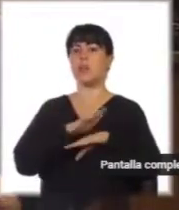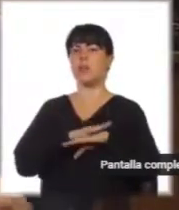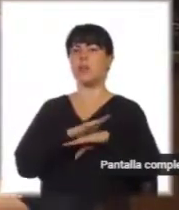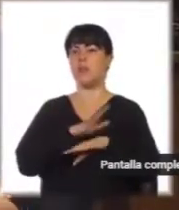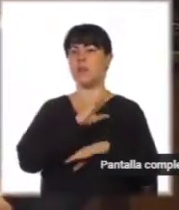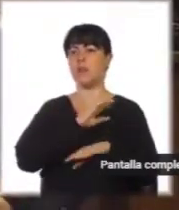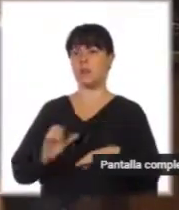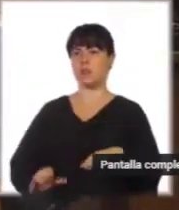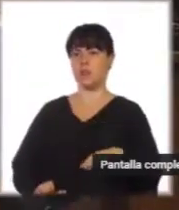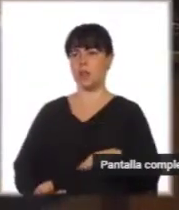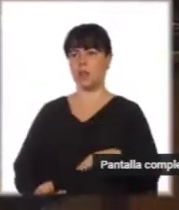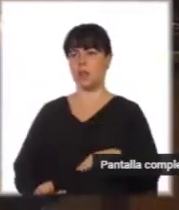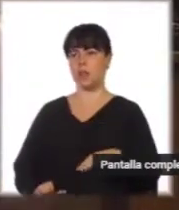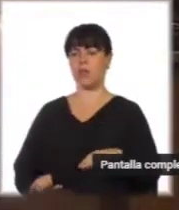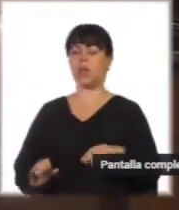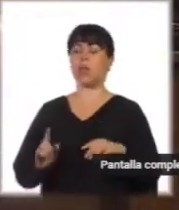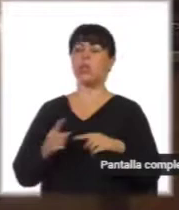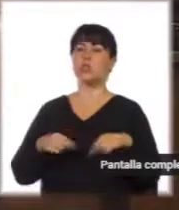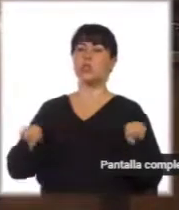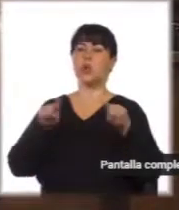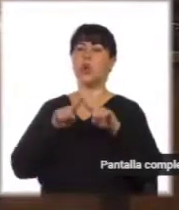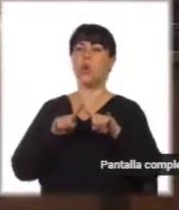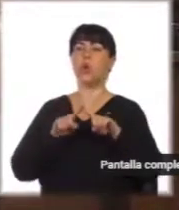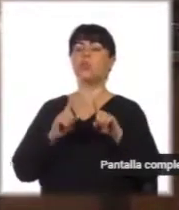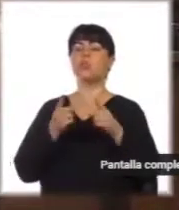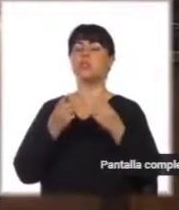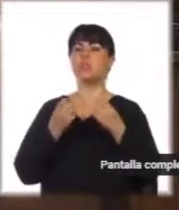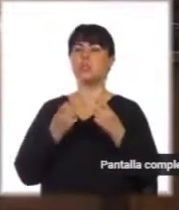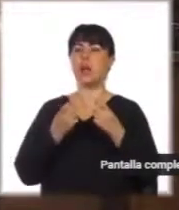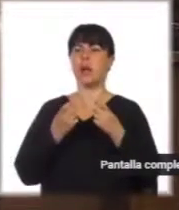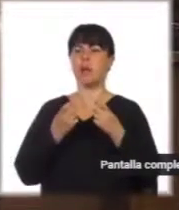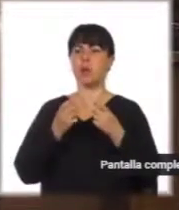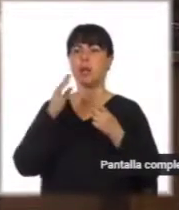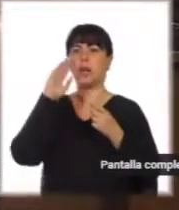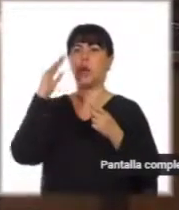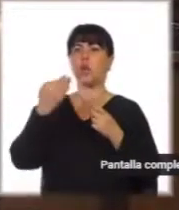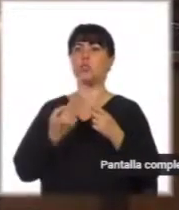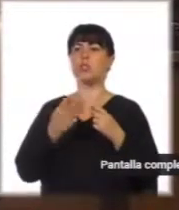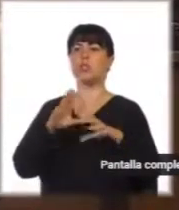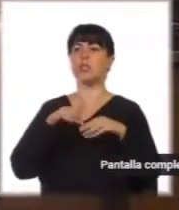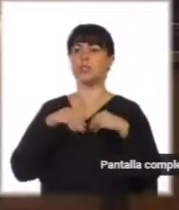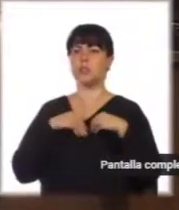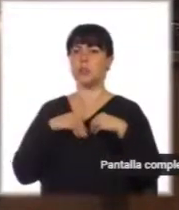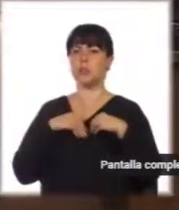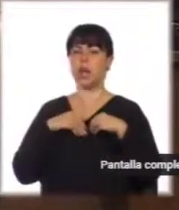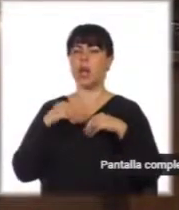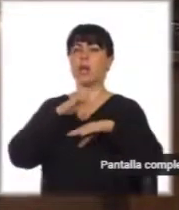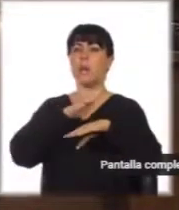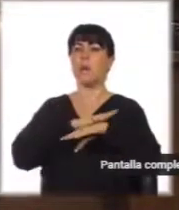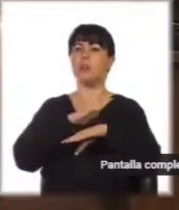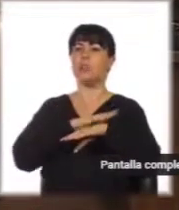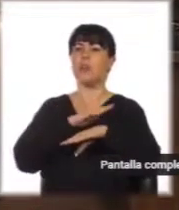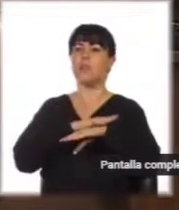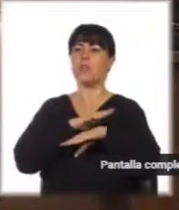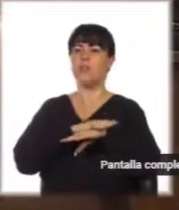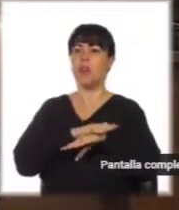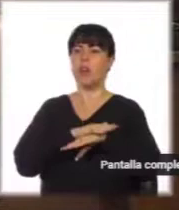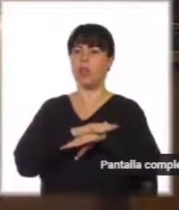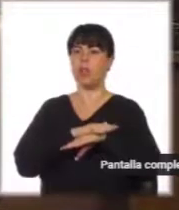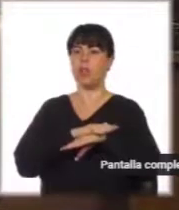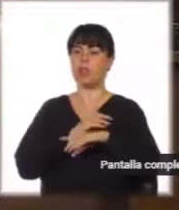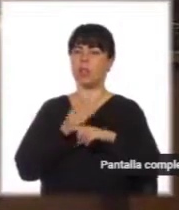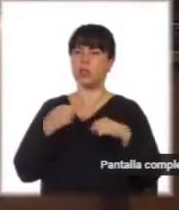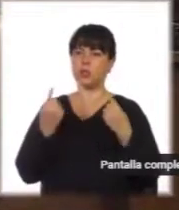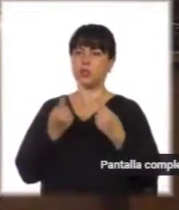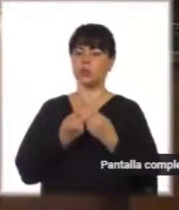Estado. Debemos ser capaces, señor presidente, de reconocer y asumir responsabilidad que nos